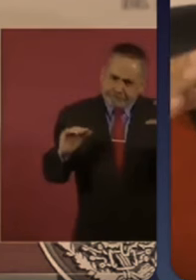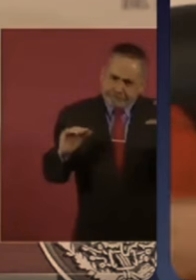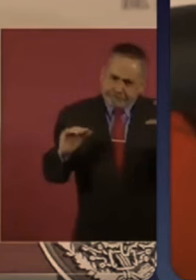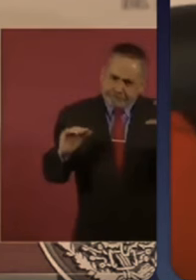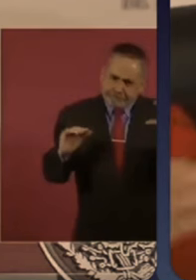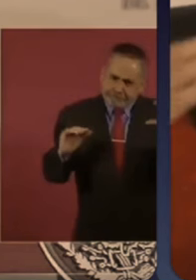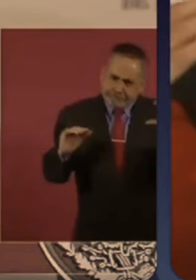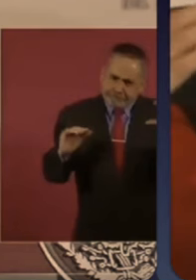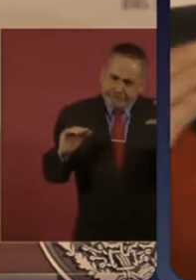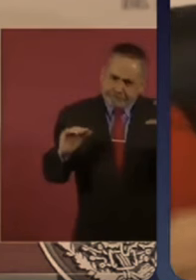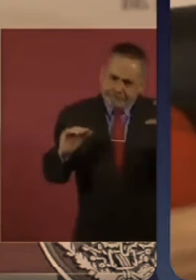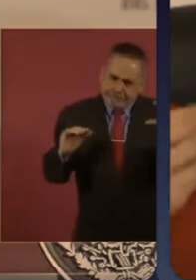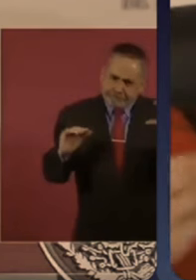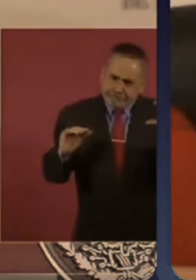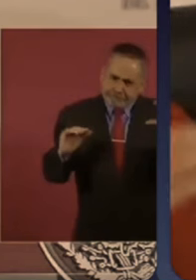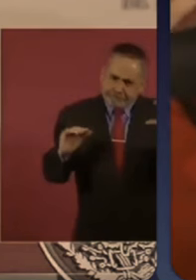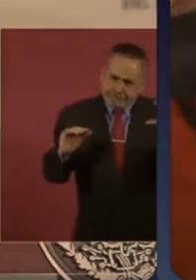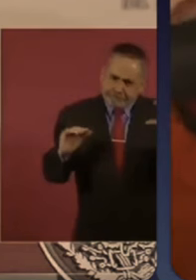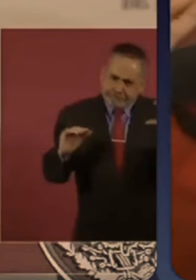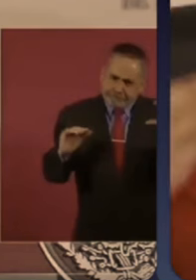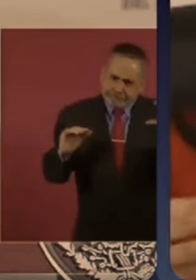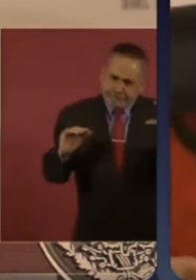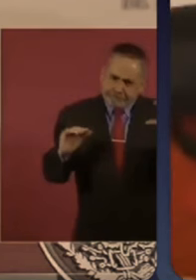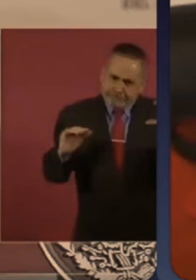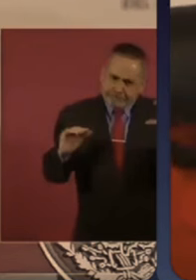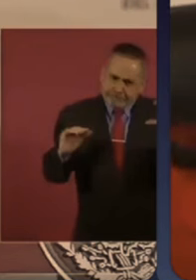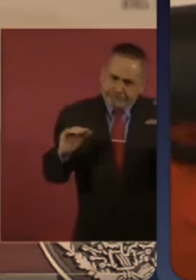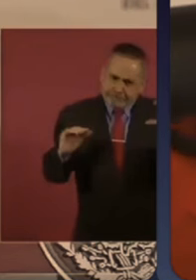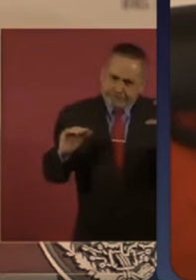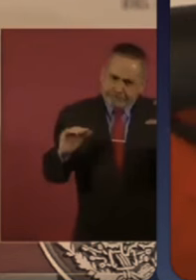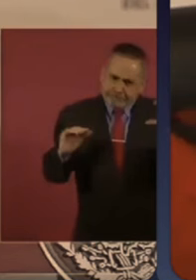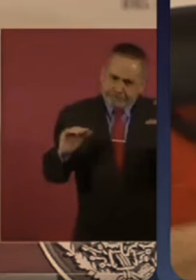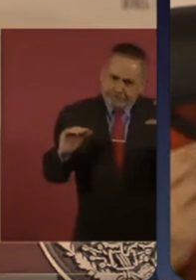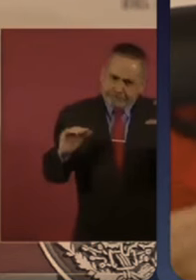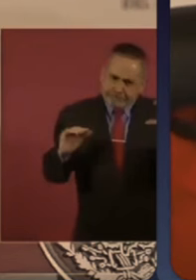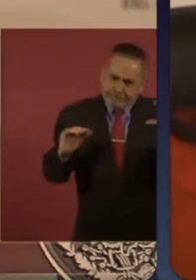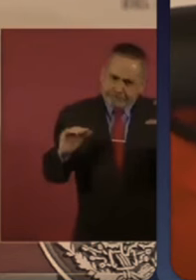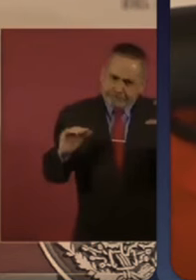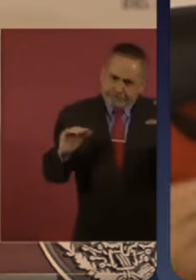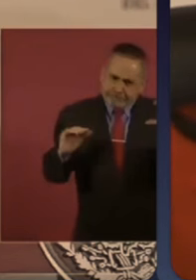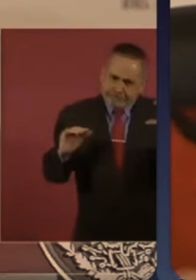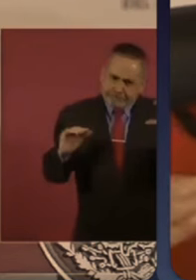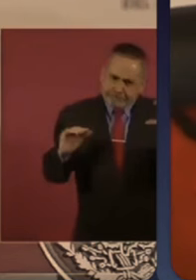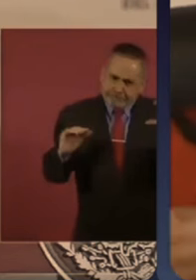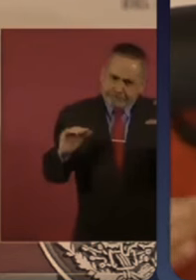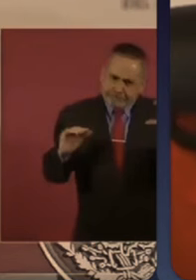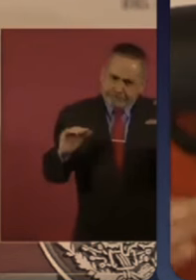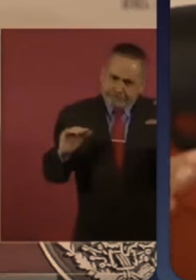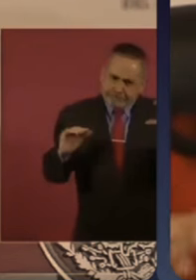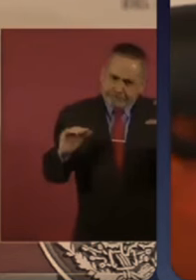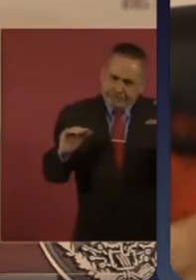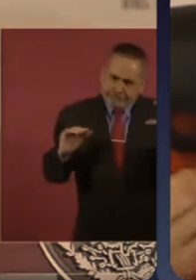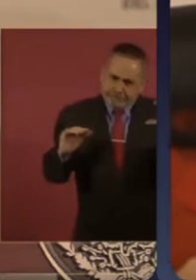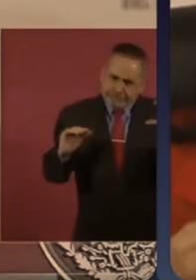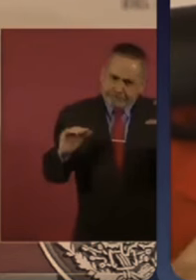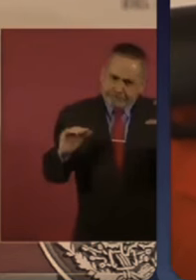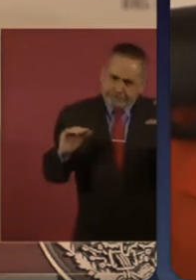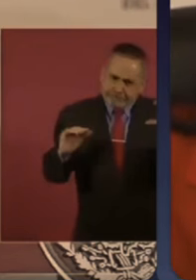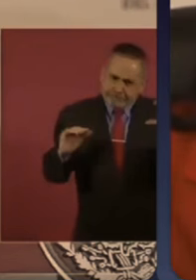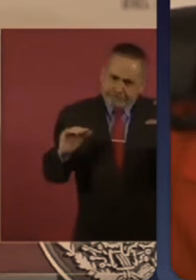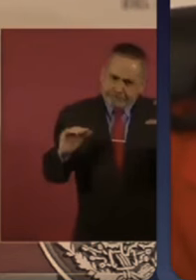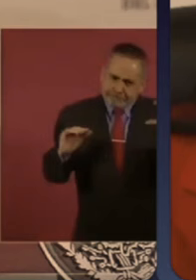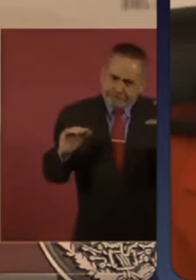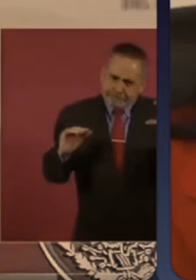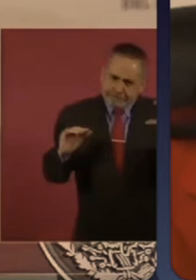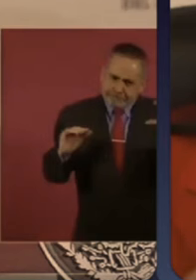solamente le entregaran el 40% y si bien le iba en pensiones. Y hoy estamos viviendo los estragos de esas